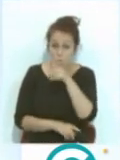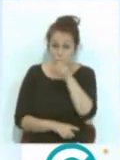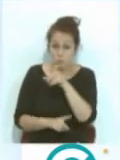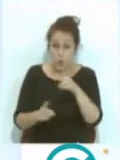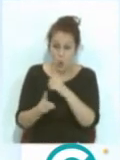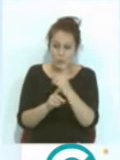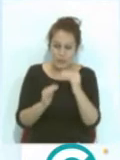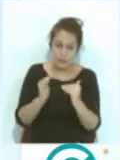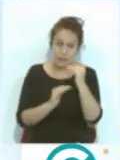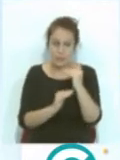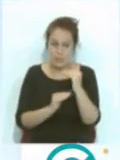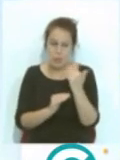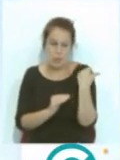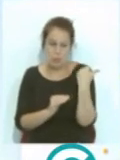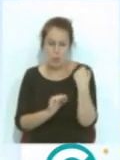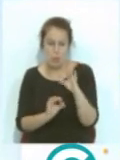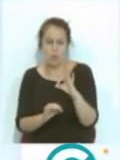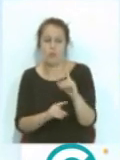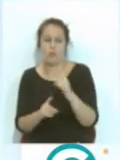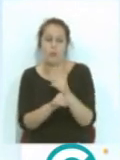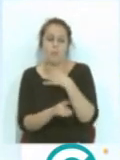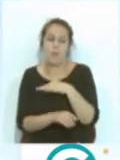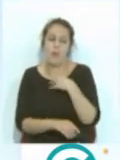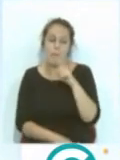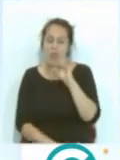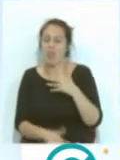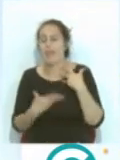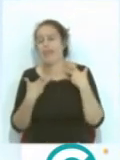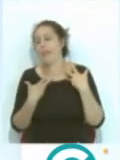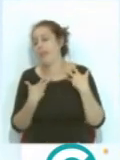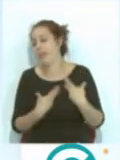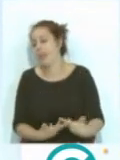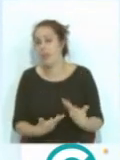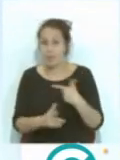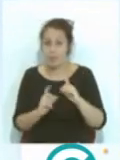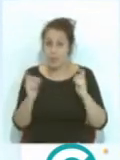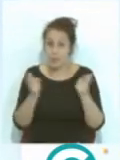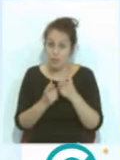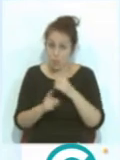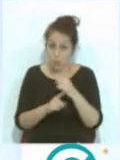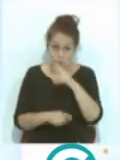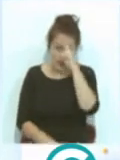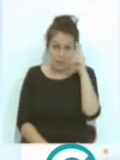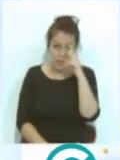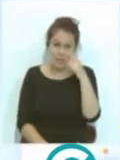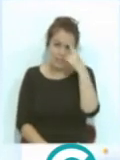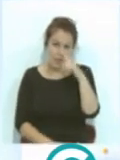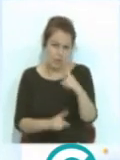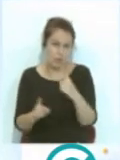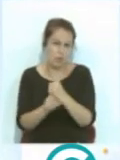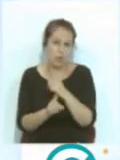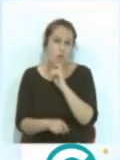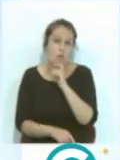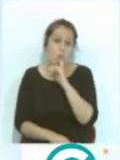recién ascendido, te puede llevar un poco a relajarte. Ya sabe el equipo de Ciudad lo que supone enfrentarse al Cádiz, porque lo sufrió